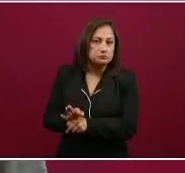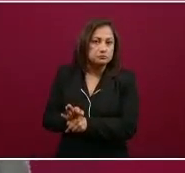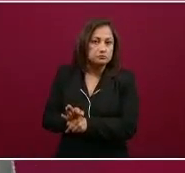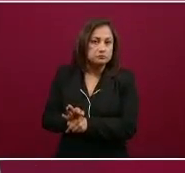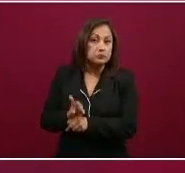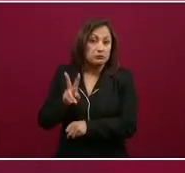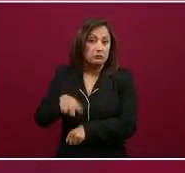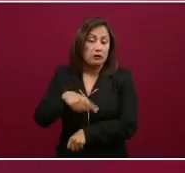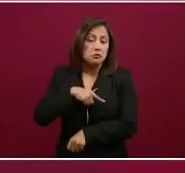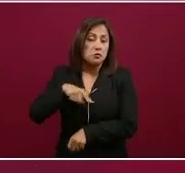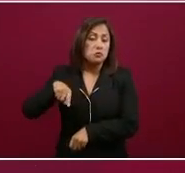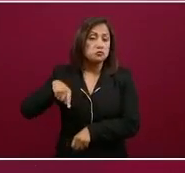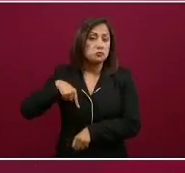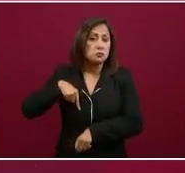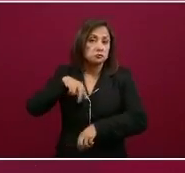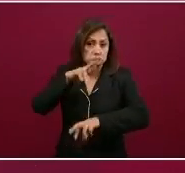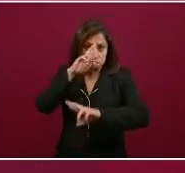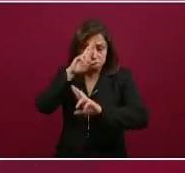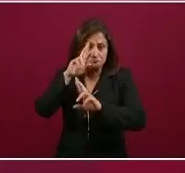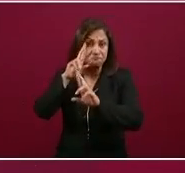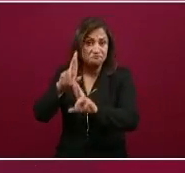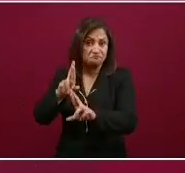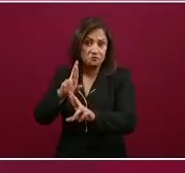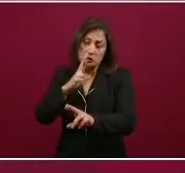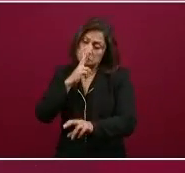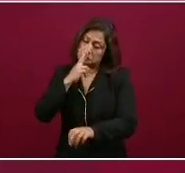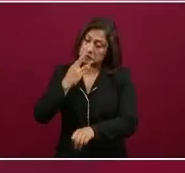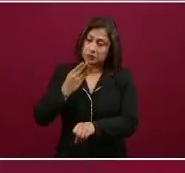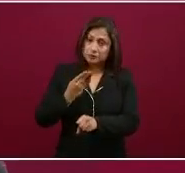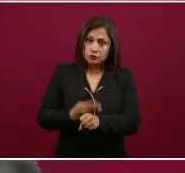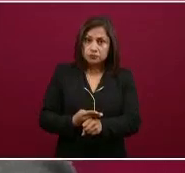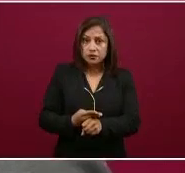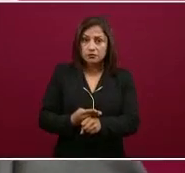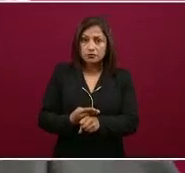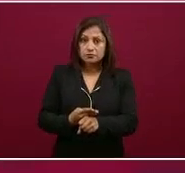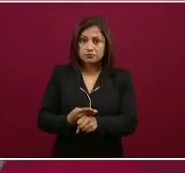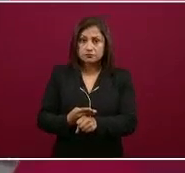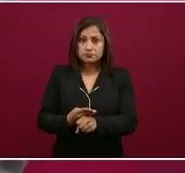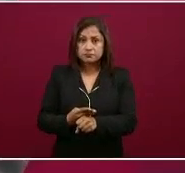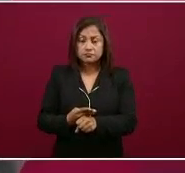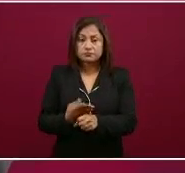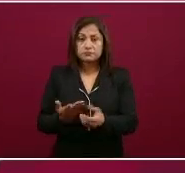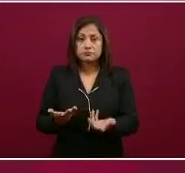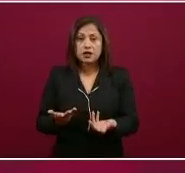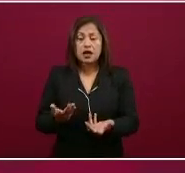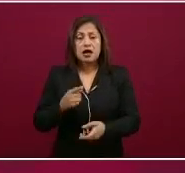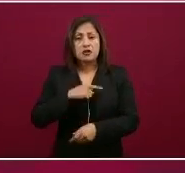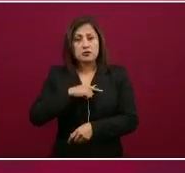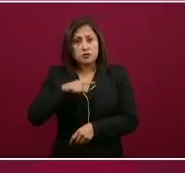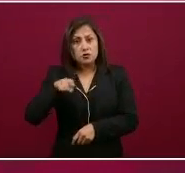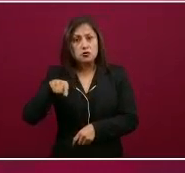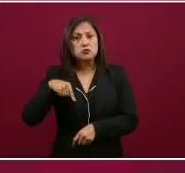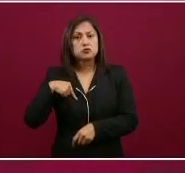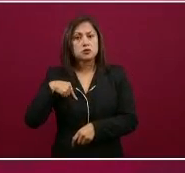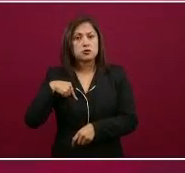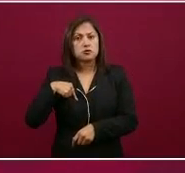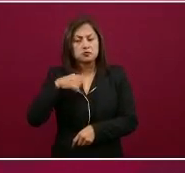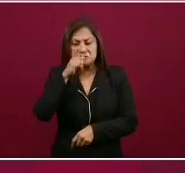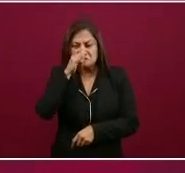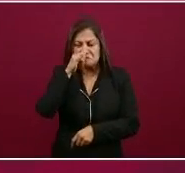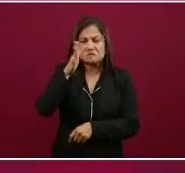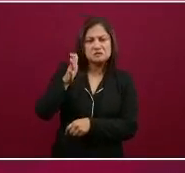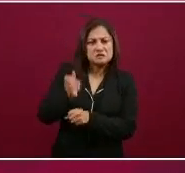responsabilidad. No vamos nosotros a cometer ninguna